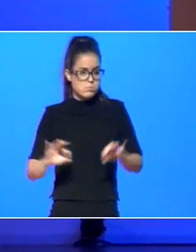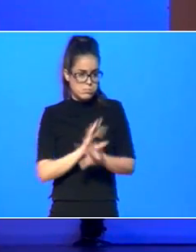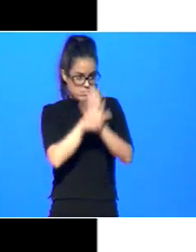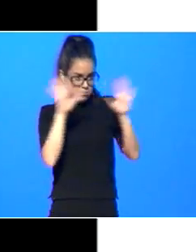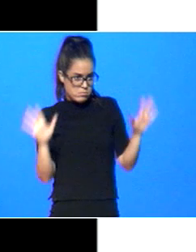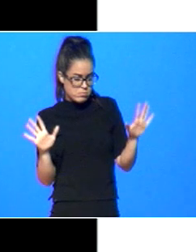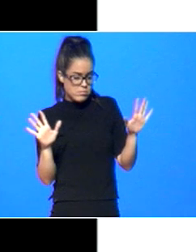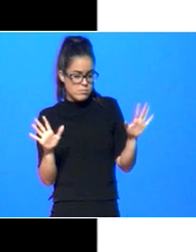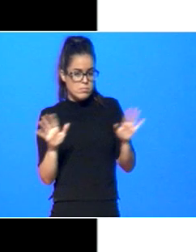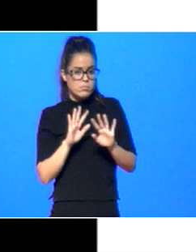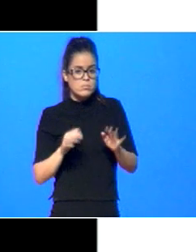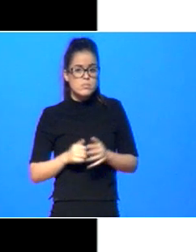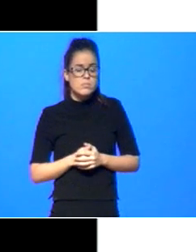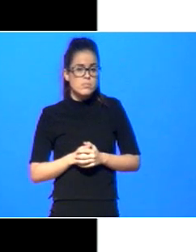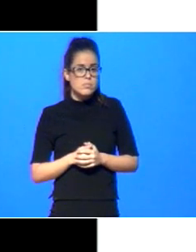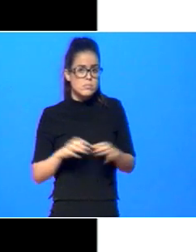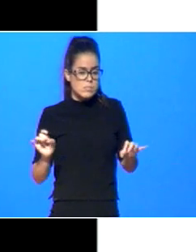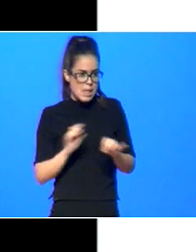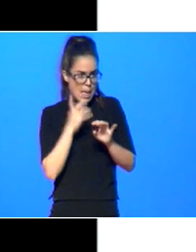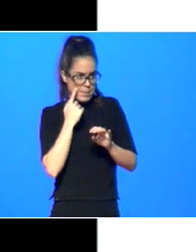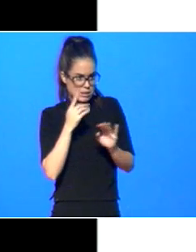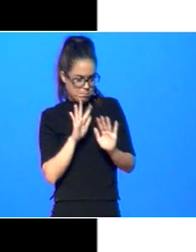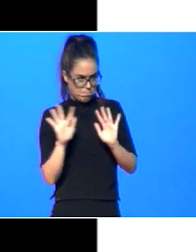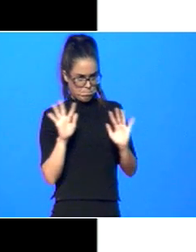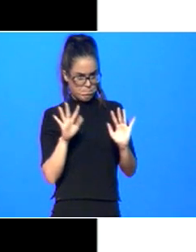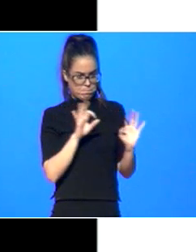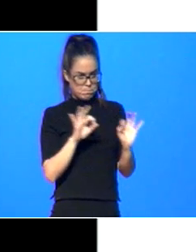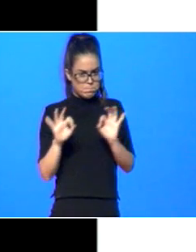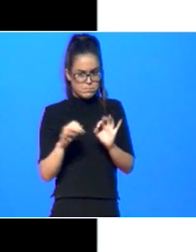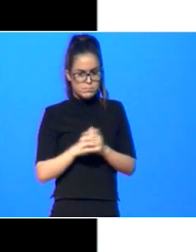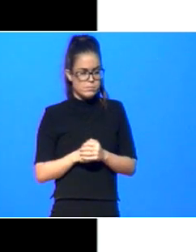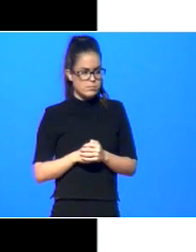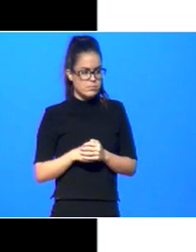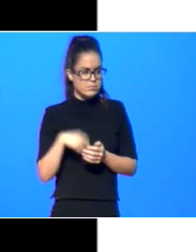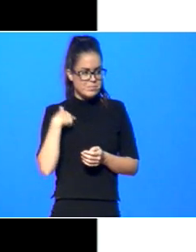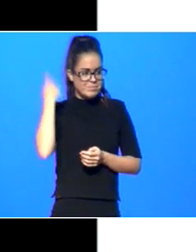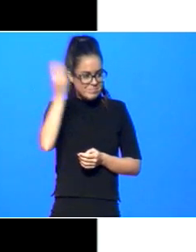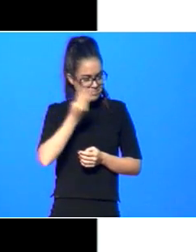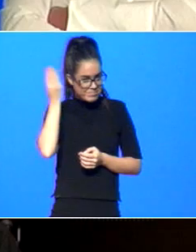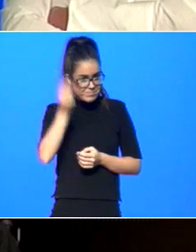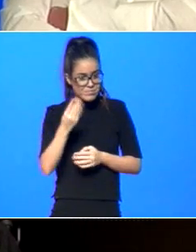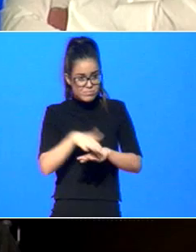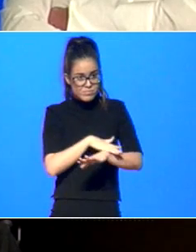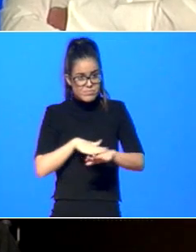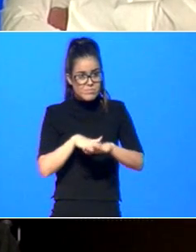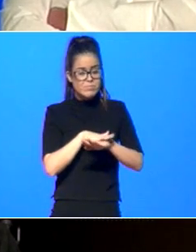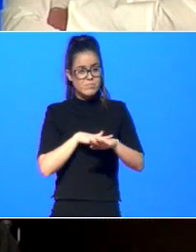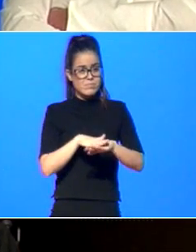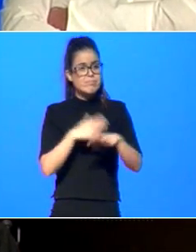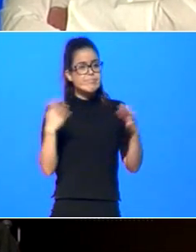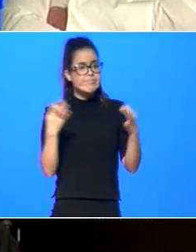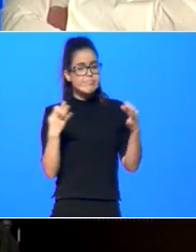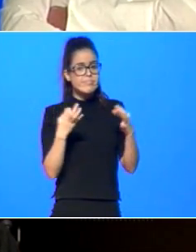argitzen naizen eta argitzen garien, ez? Nik uste dut, oinarrizkoa dela eskola